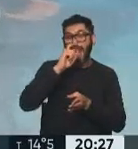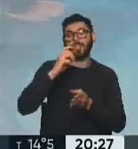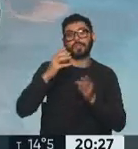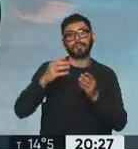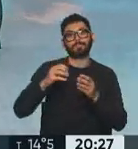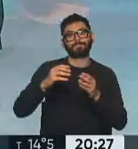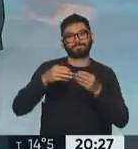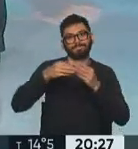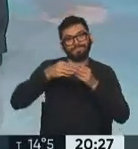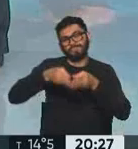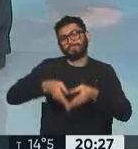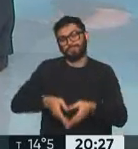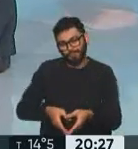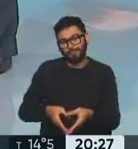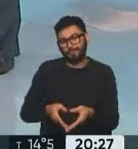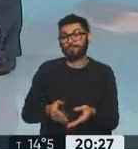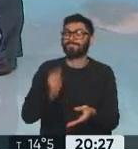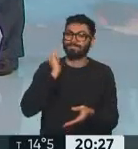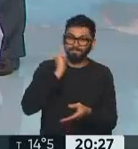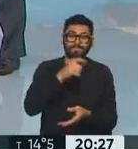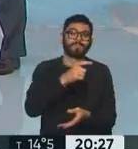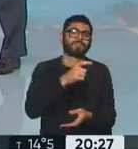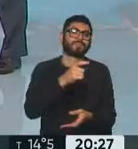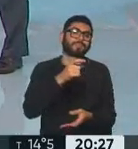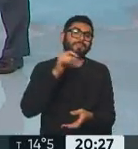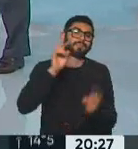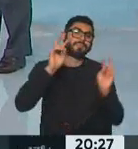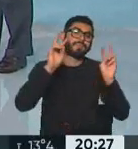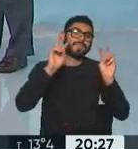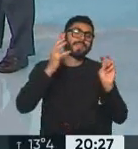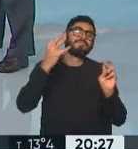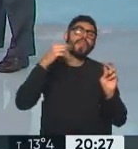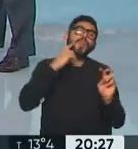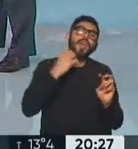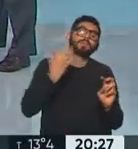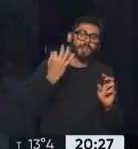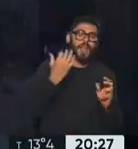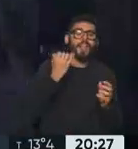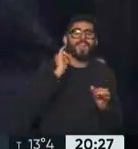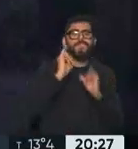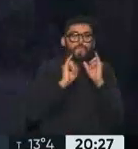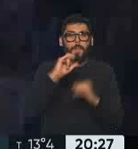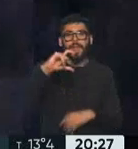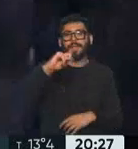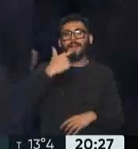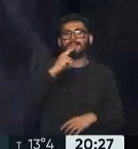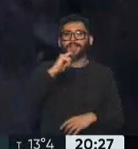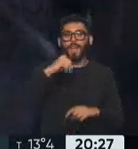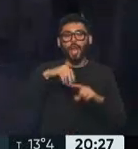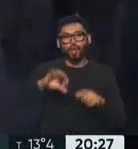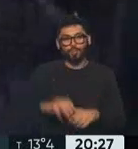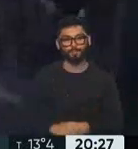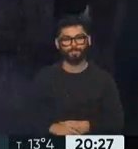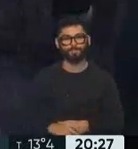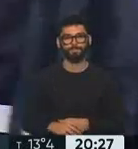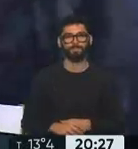ya venimos hablando, Horacio, con respecto a este día especial. Tenemos un informe de Daniel Castaño. Ministro, hemos vivido